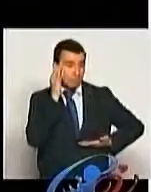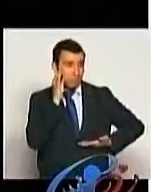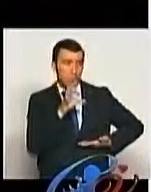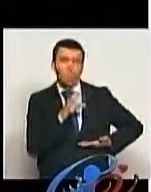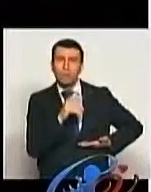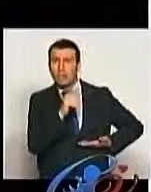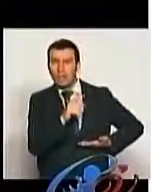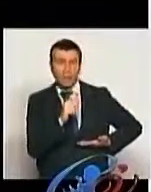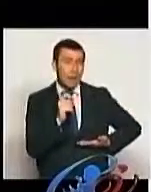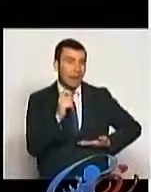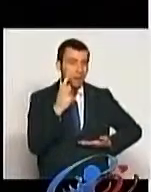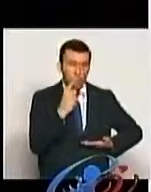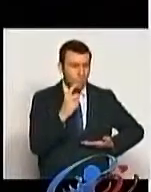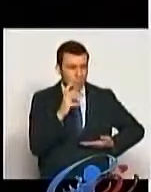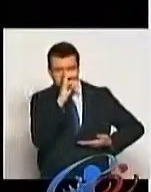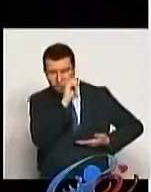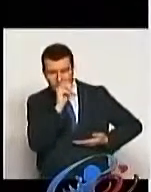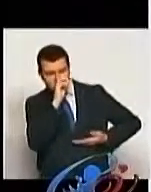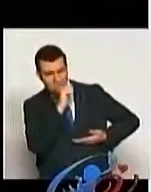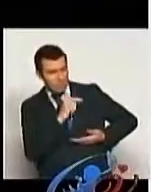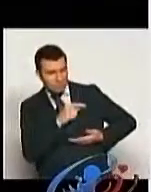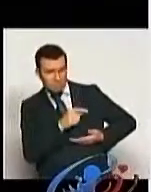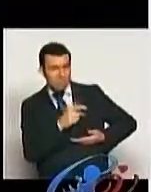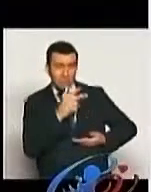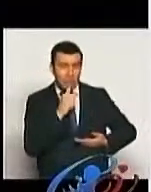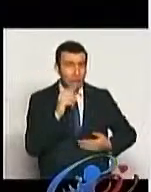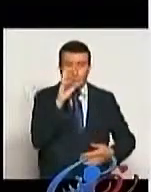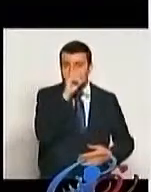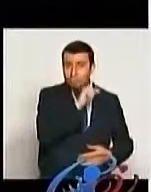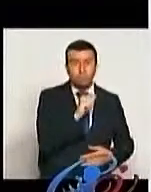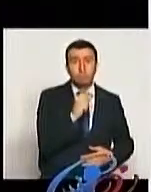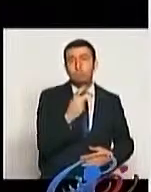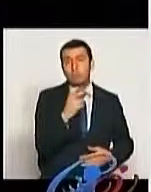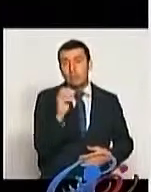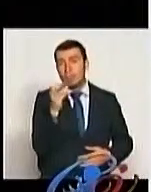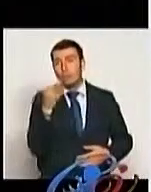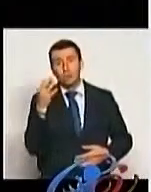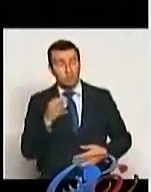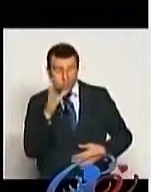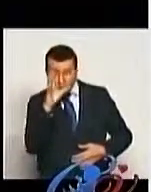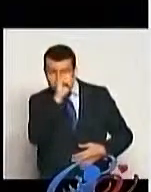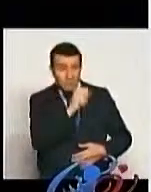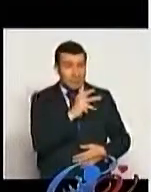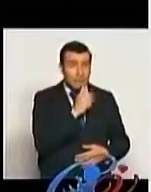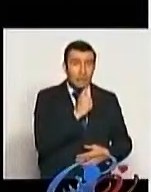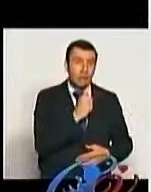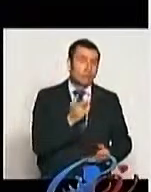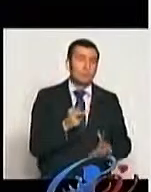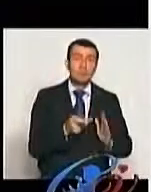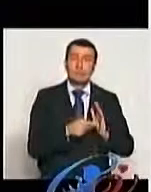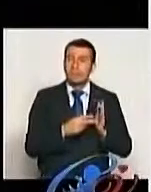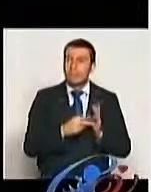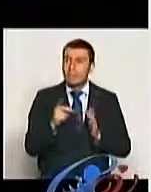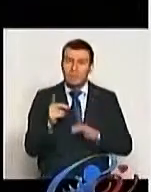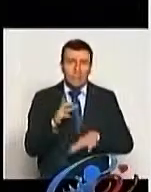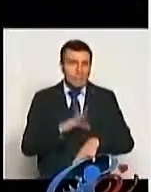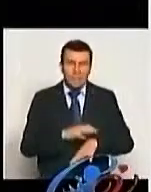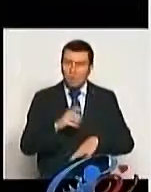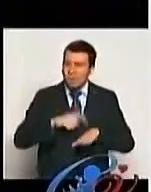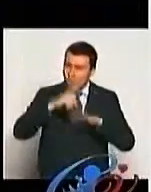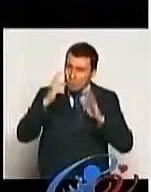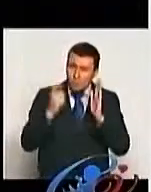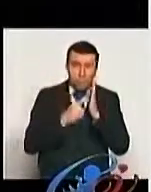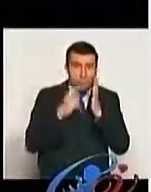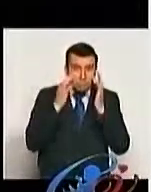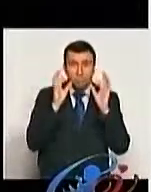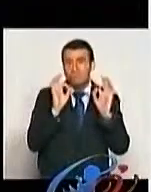o espacios de diagnóstico de un 15 a un 20%. Entonces, no todo en medicina es 100% fidedigno.